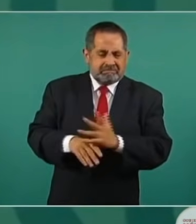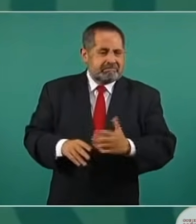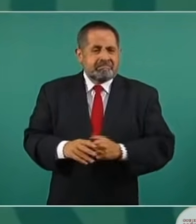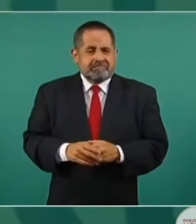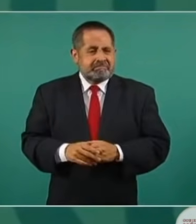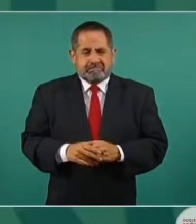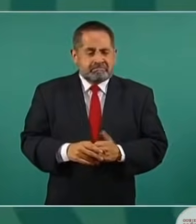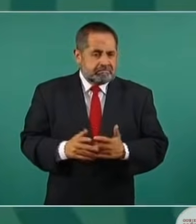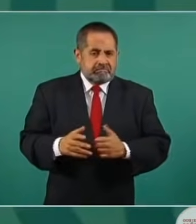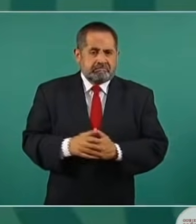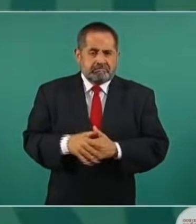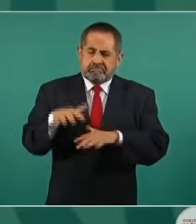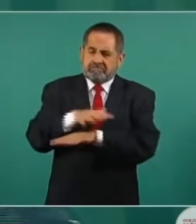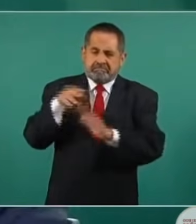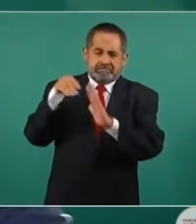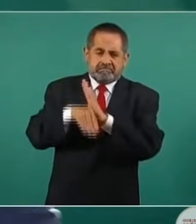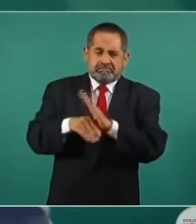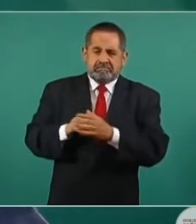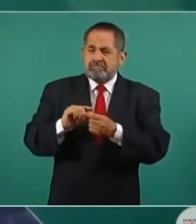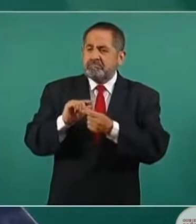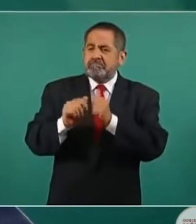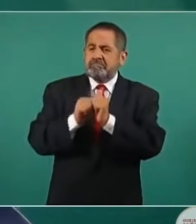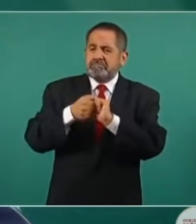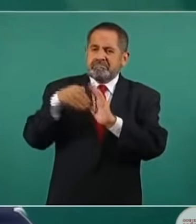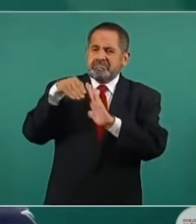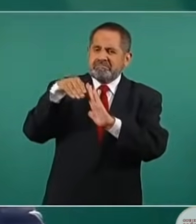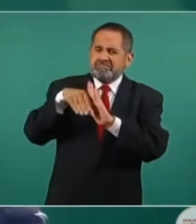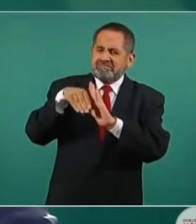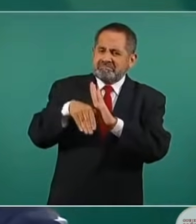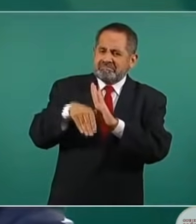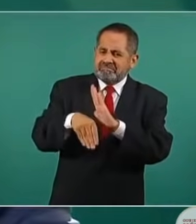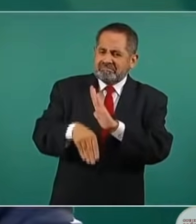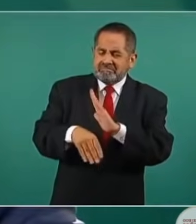un proceso de degradación progresiva.